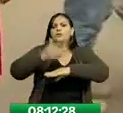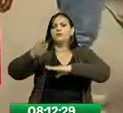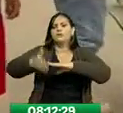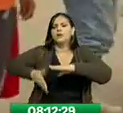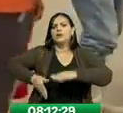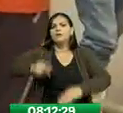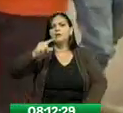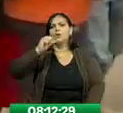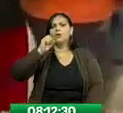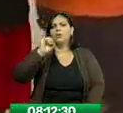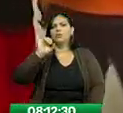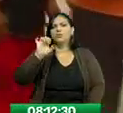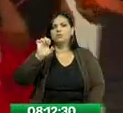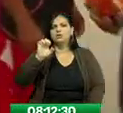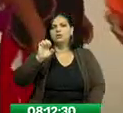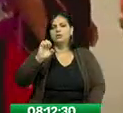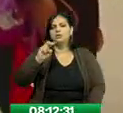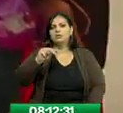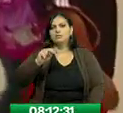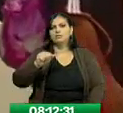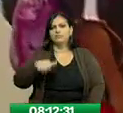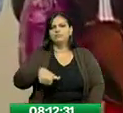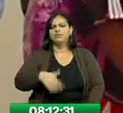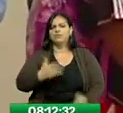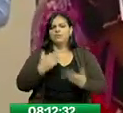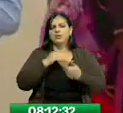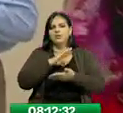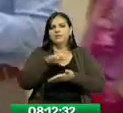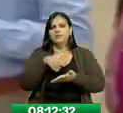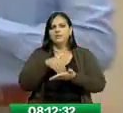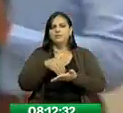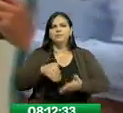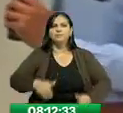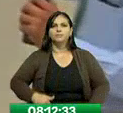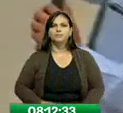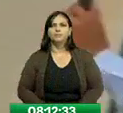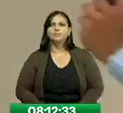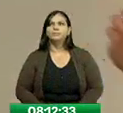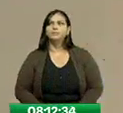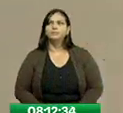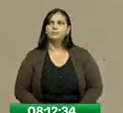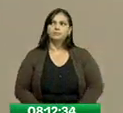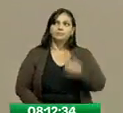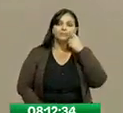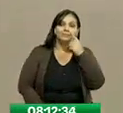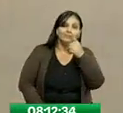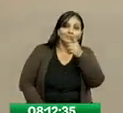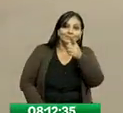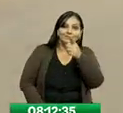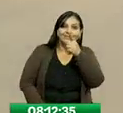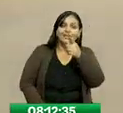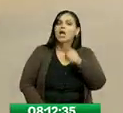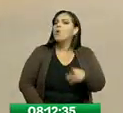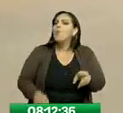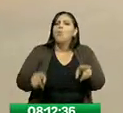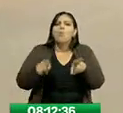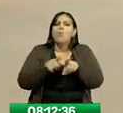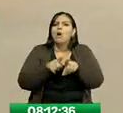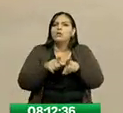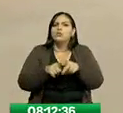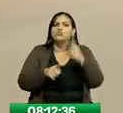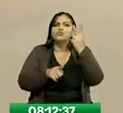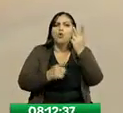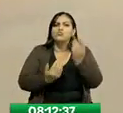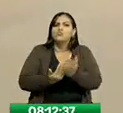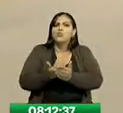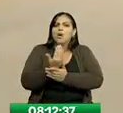máquinas similares a la que estamos observando en estos instantes las cuales estaban en este lugar sirviendo en las